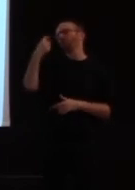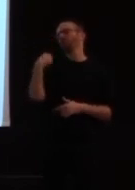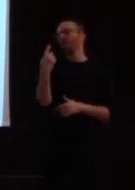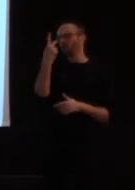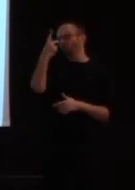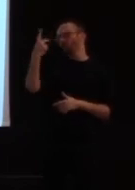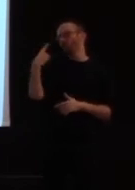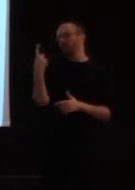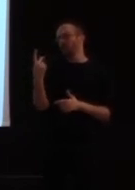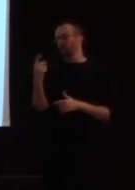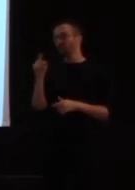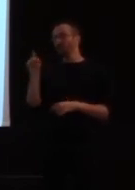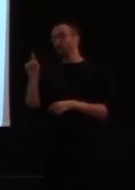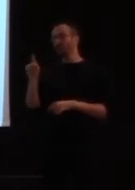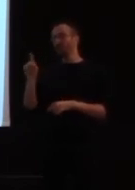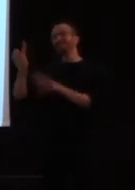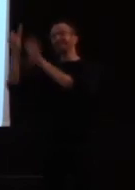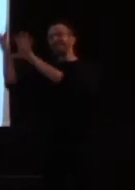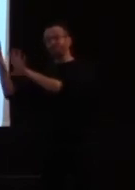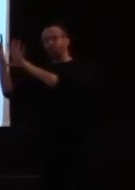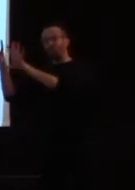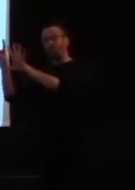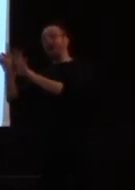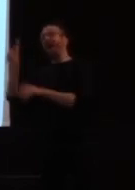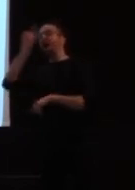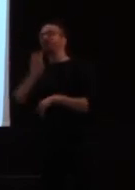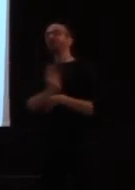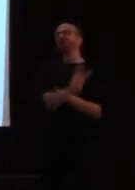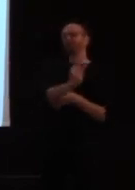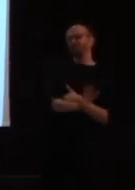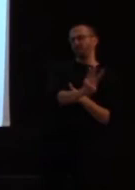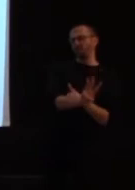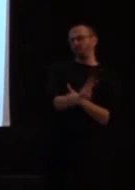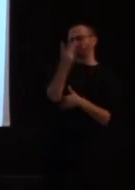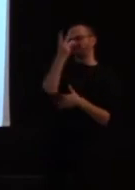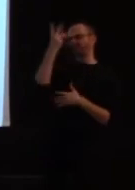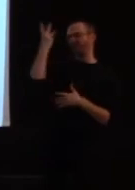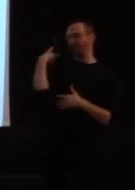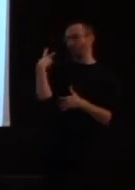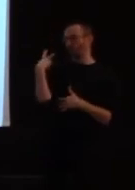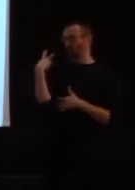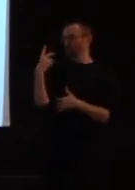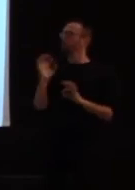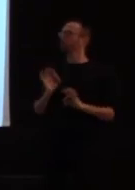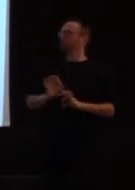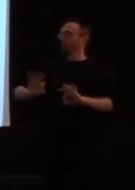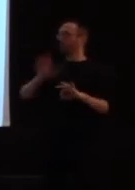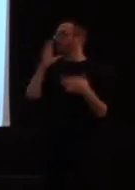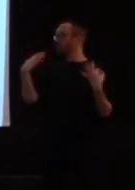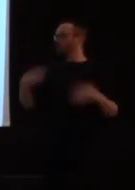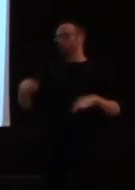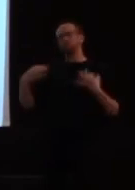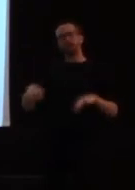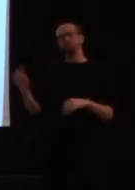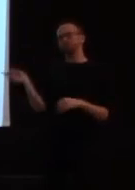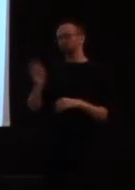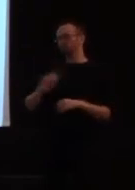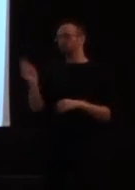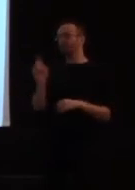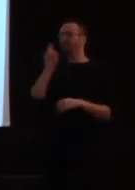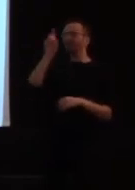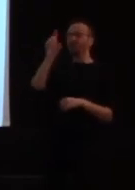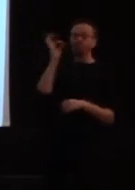se acordaran de una profesora de tercero de primaria era un poco especial, porque normalmente no era así. Entonces esta profesora tuvo un